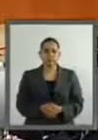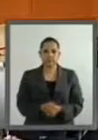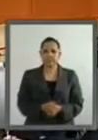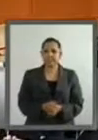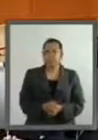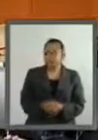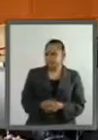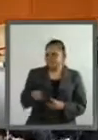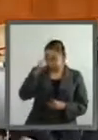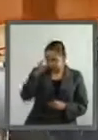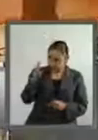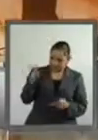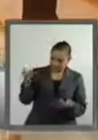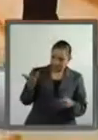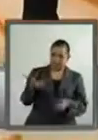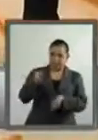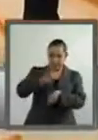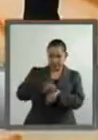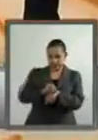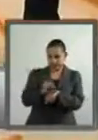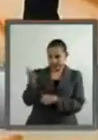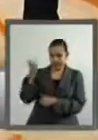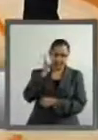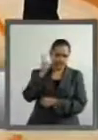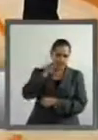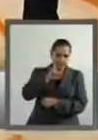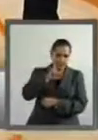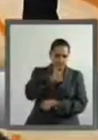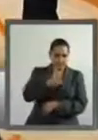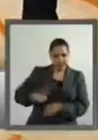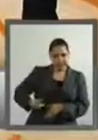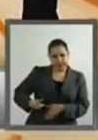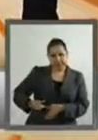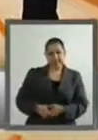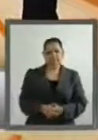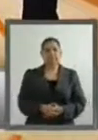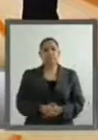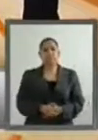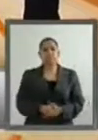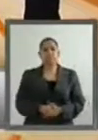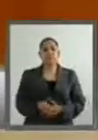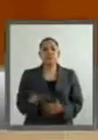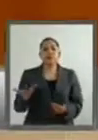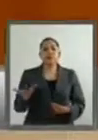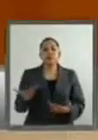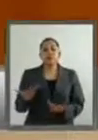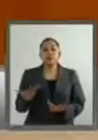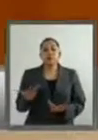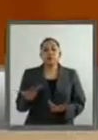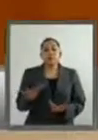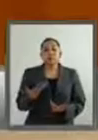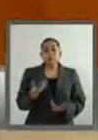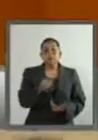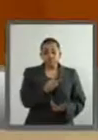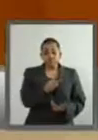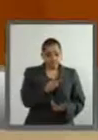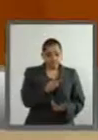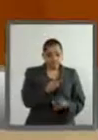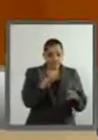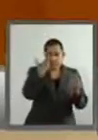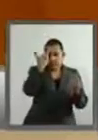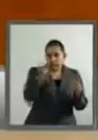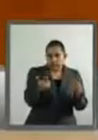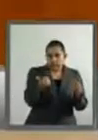¿Qué tal? Con el permiso de la diputada presidenta. Bueno, a raíz de muchas